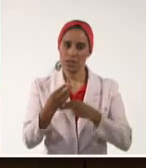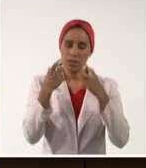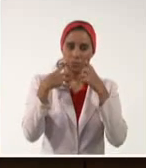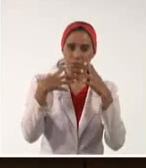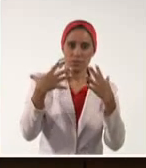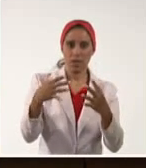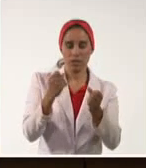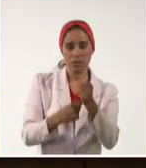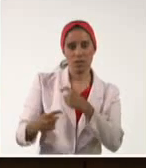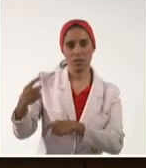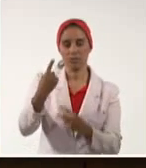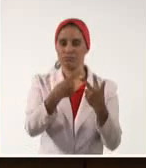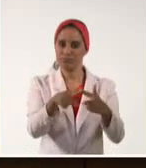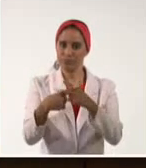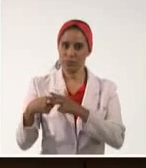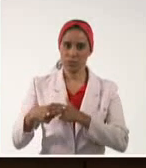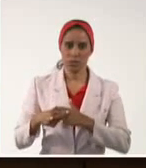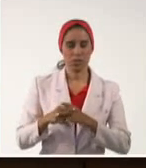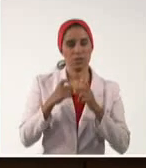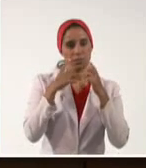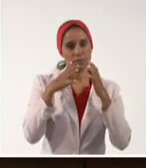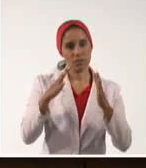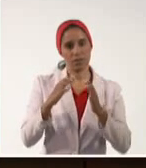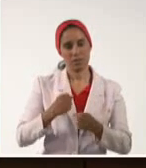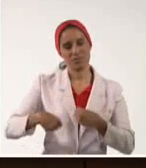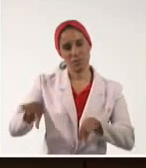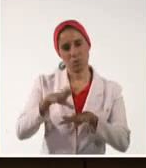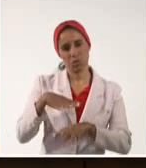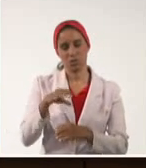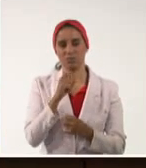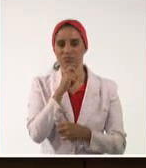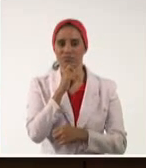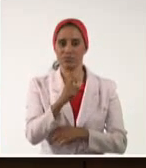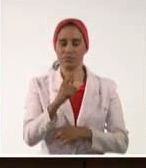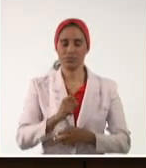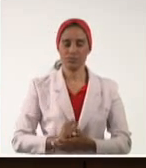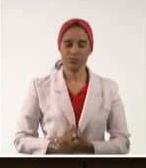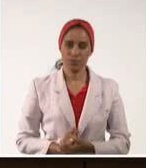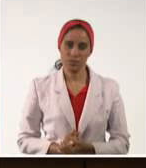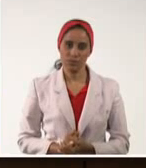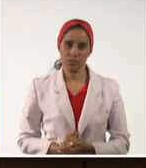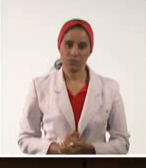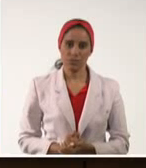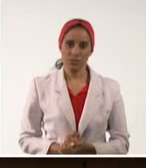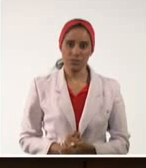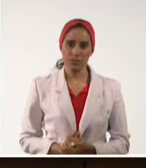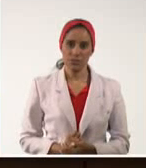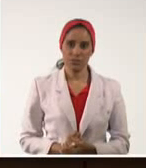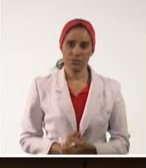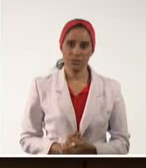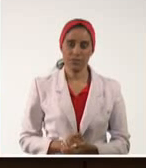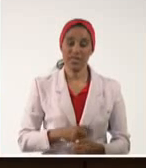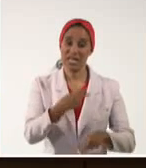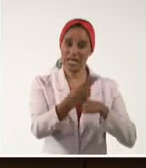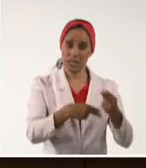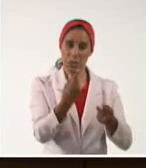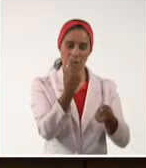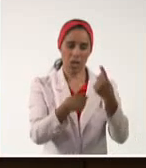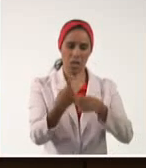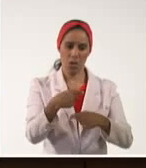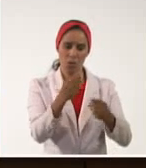a las más rápidas salidas de la compleja situación actual. En la concepción y diseño de esas decisiones